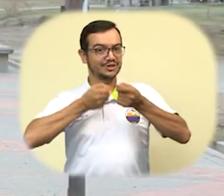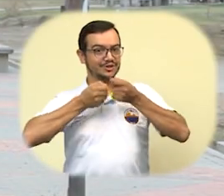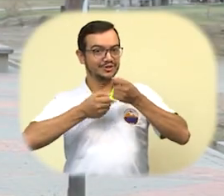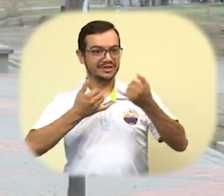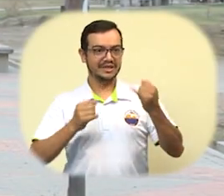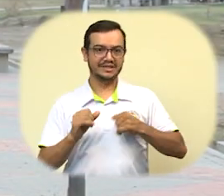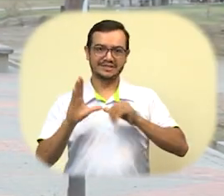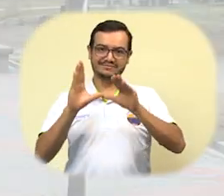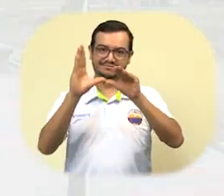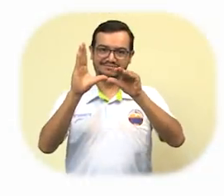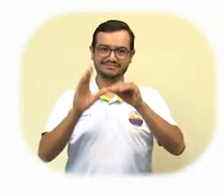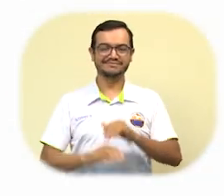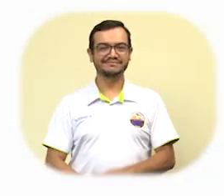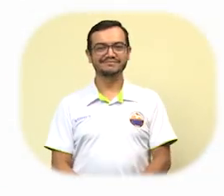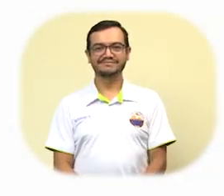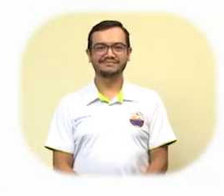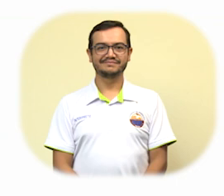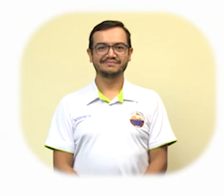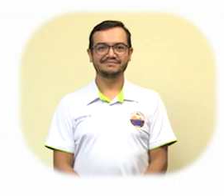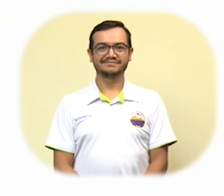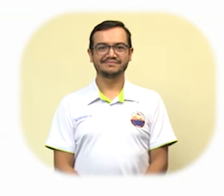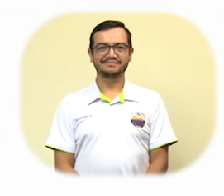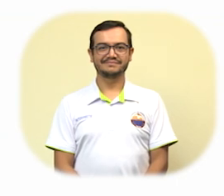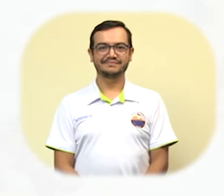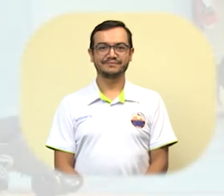en la Universidad del Magdalena.